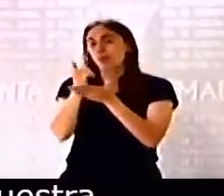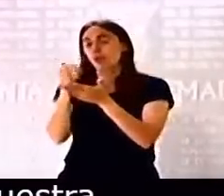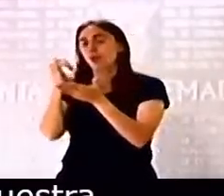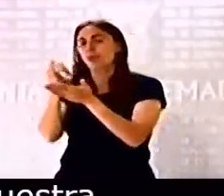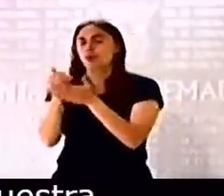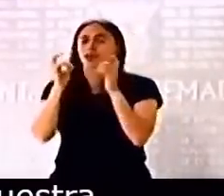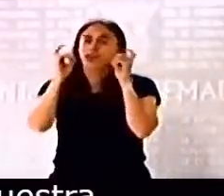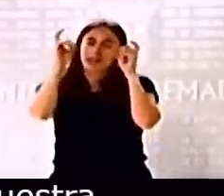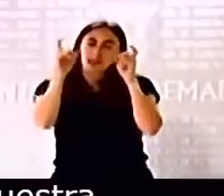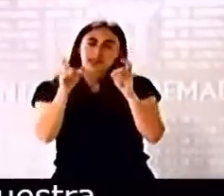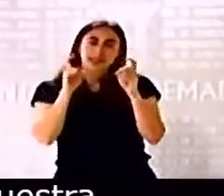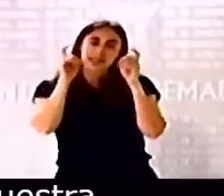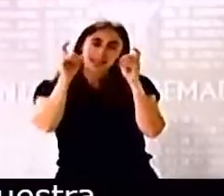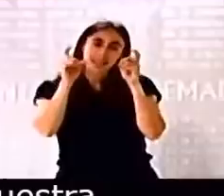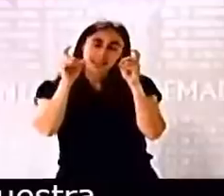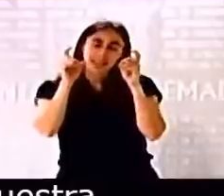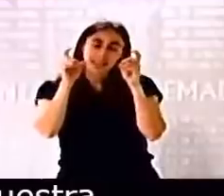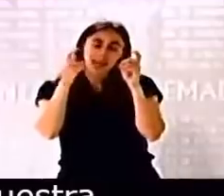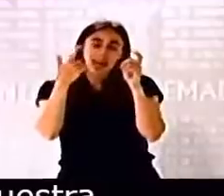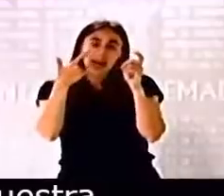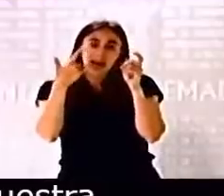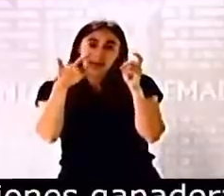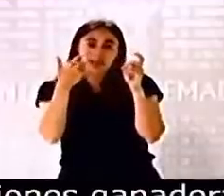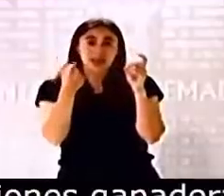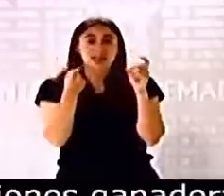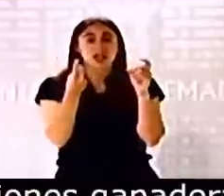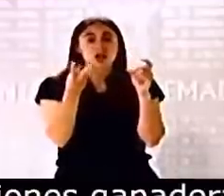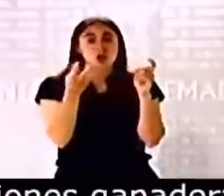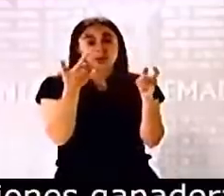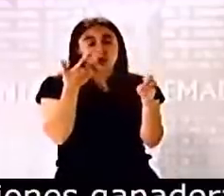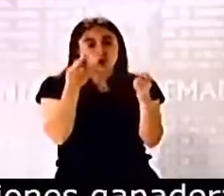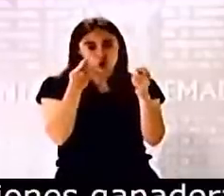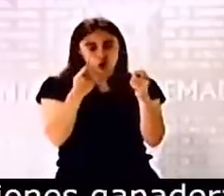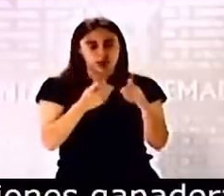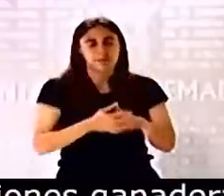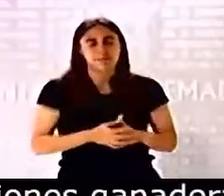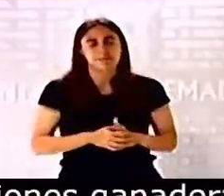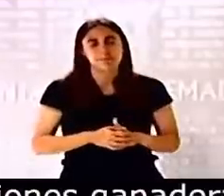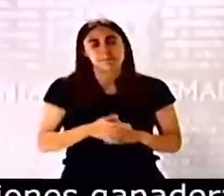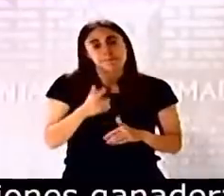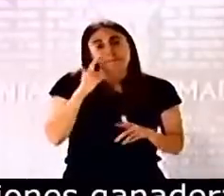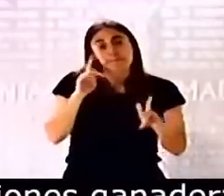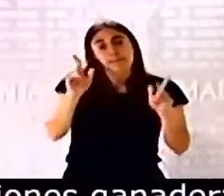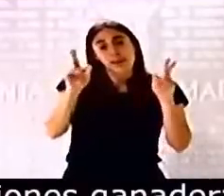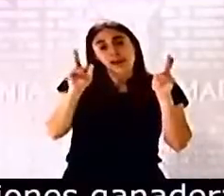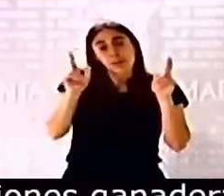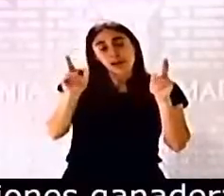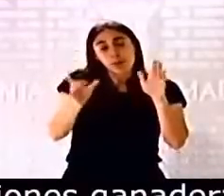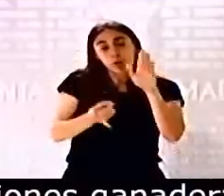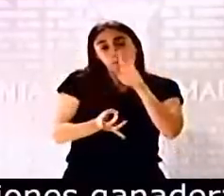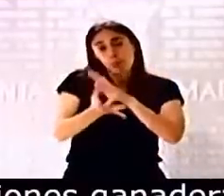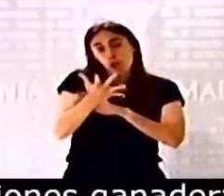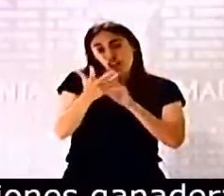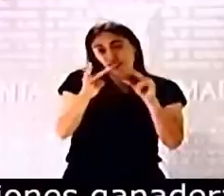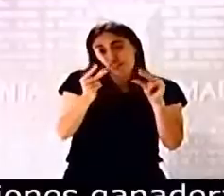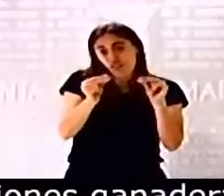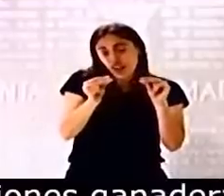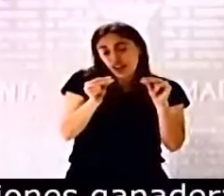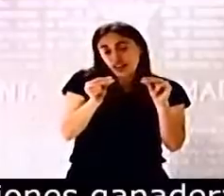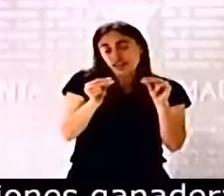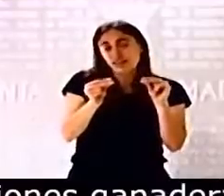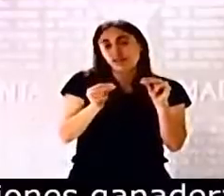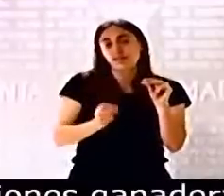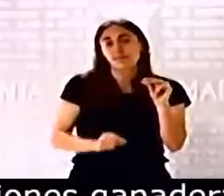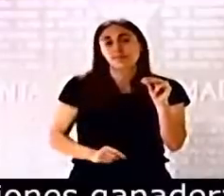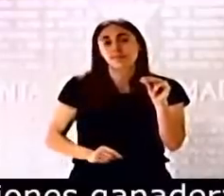posible, poder acotar aún más el brote. Esperemos que el brote se quede ahí y que no tengamos ningún